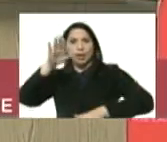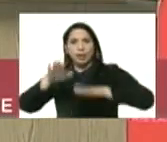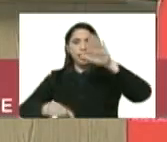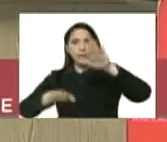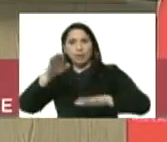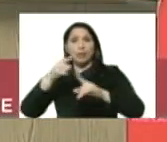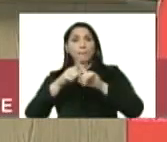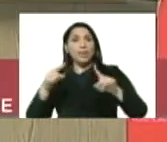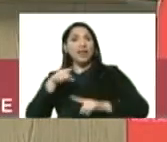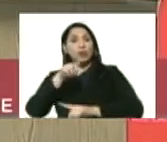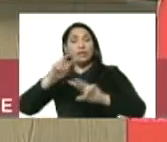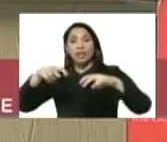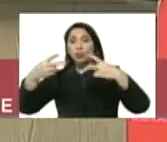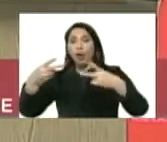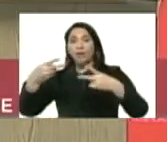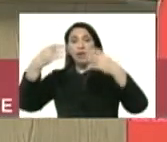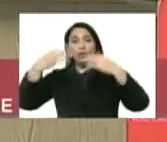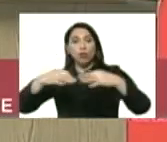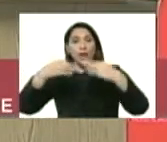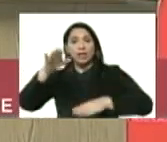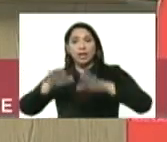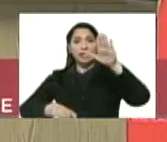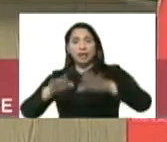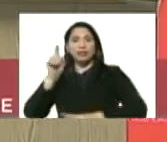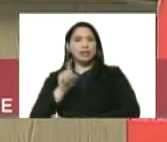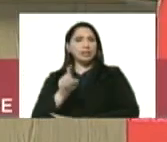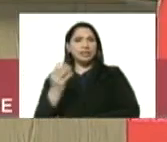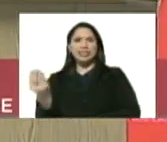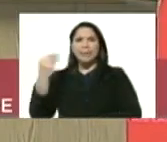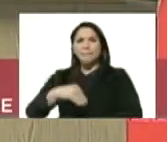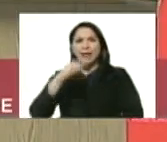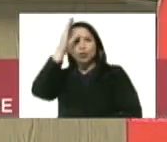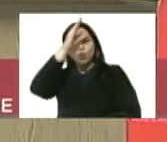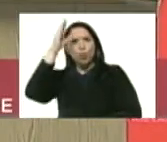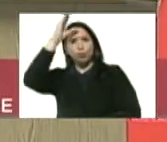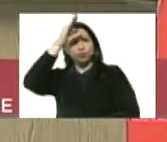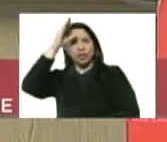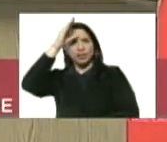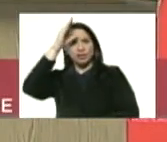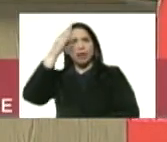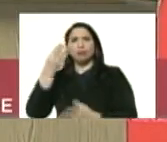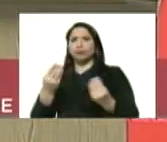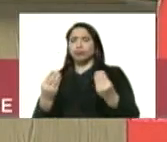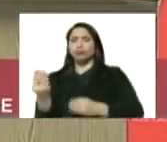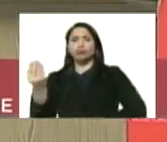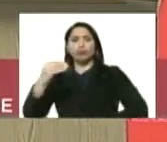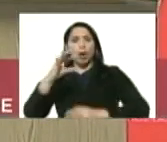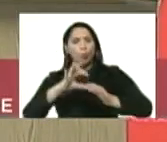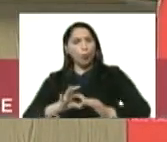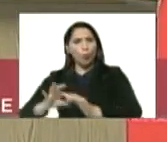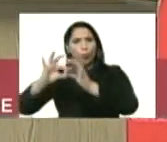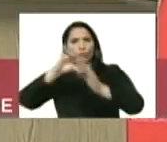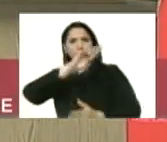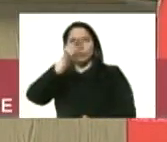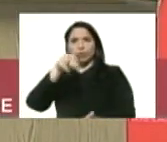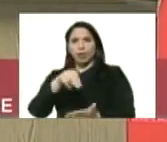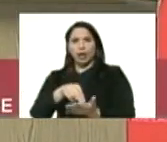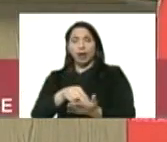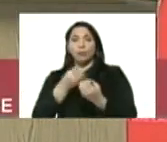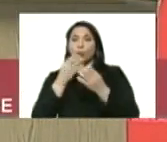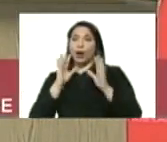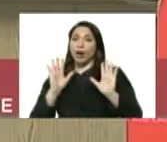pero que esa nueva normalidad relativa requiere aún más conciencia y muchísima más unión nacional.